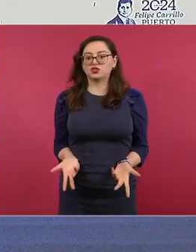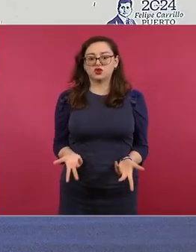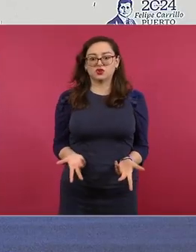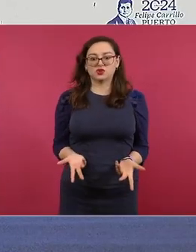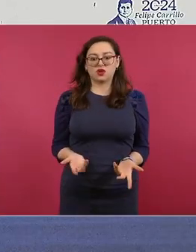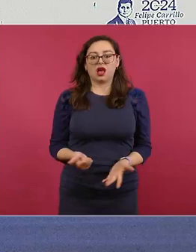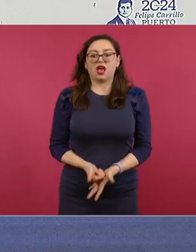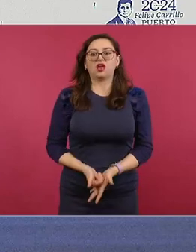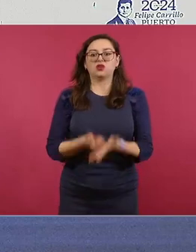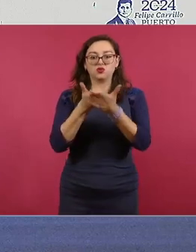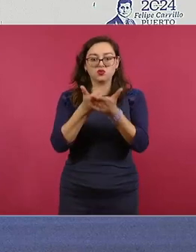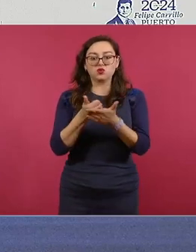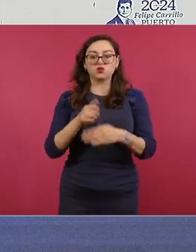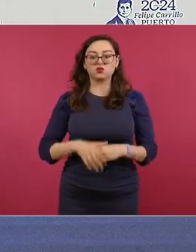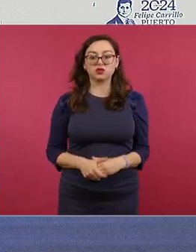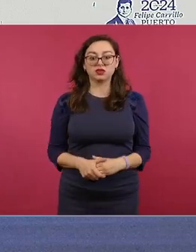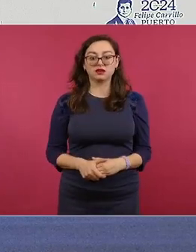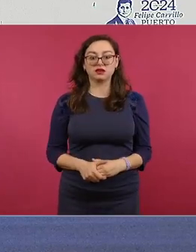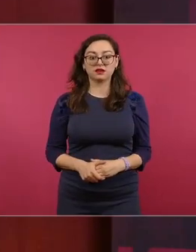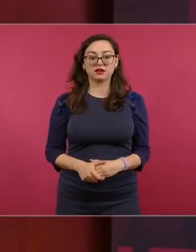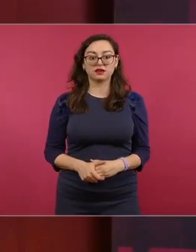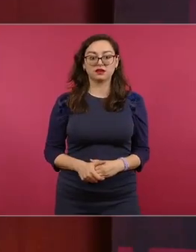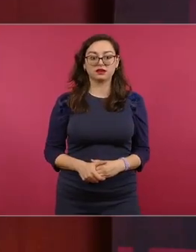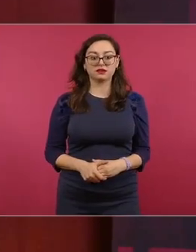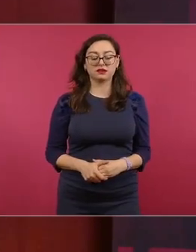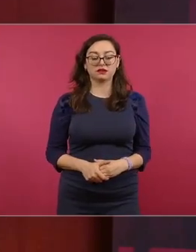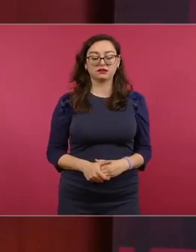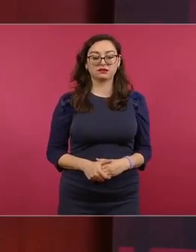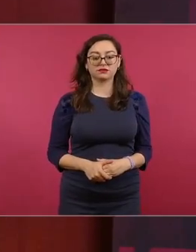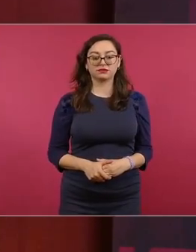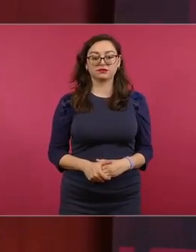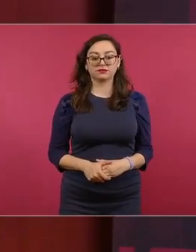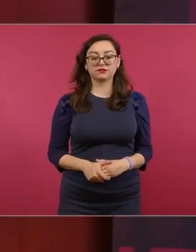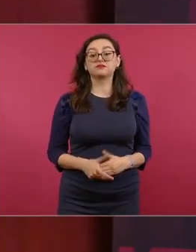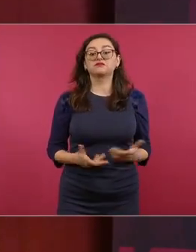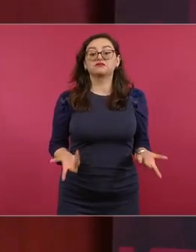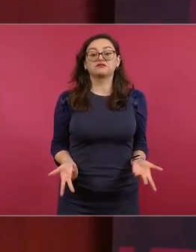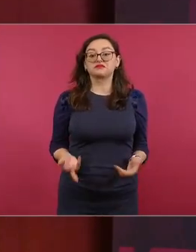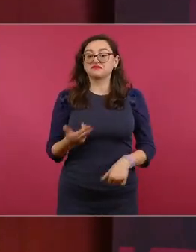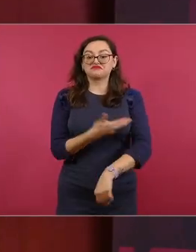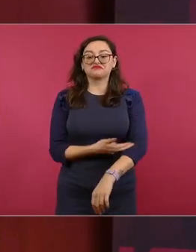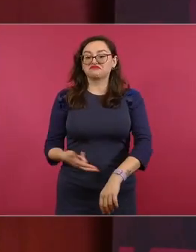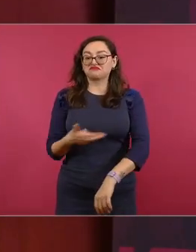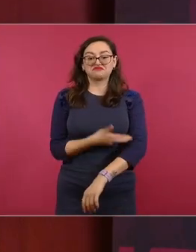¿Saben también por qué no quieren regularizar? Para no pagar